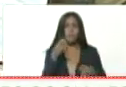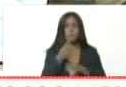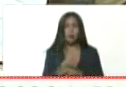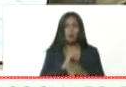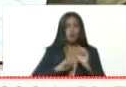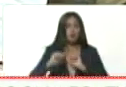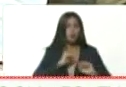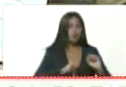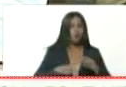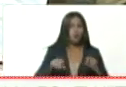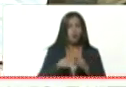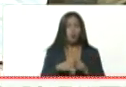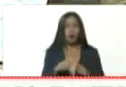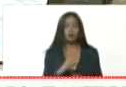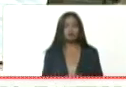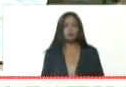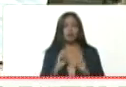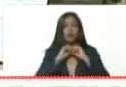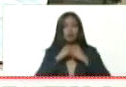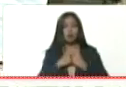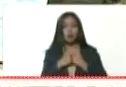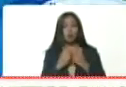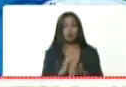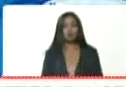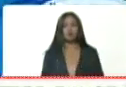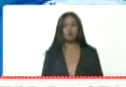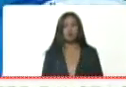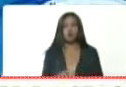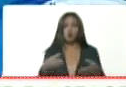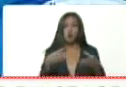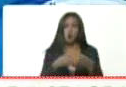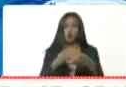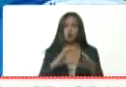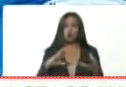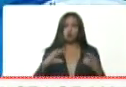desplegar aristóbulo los combos